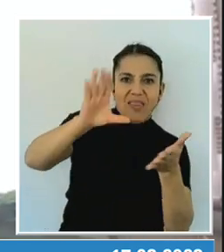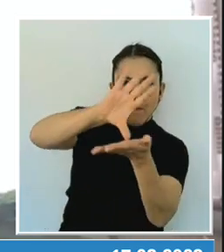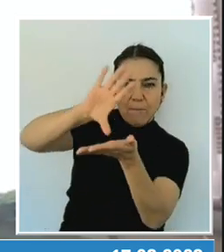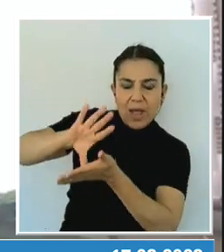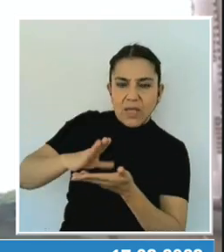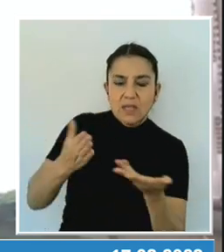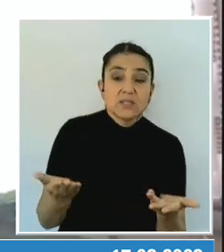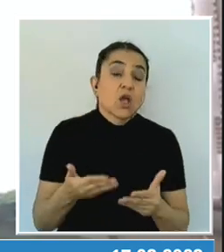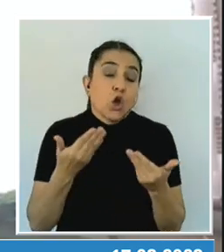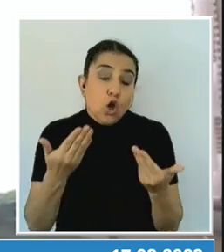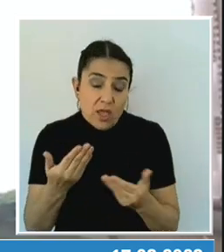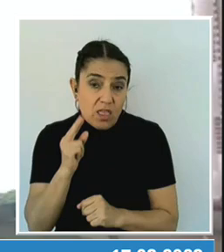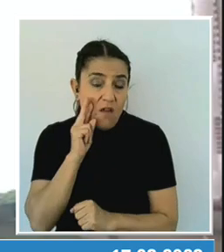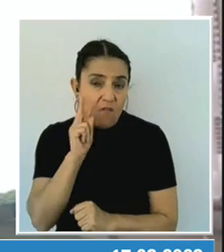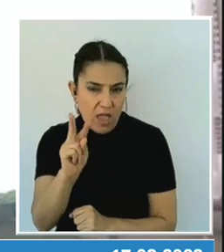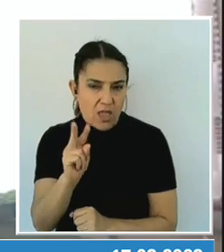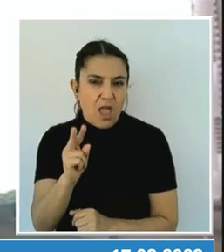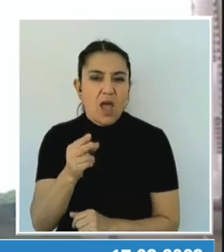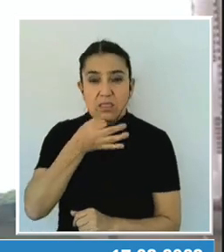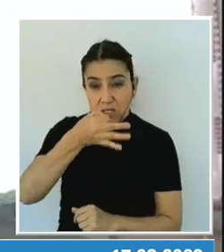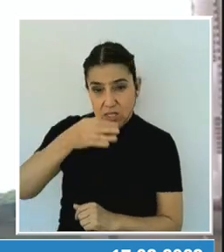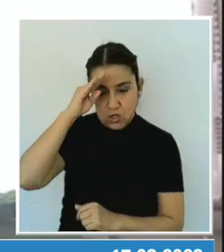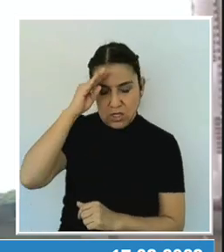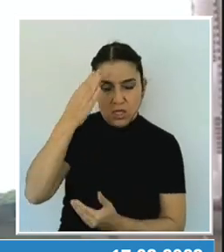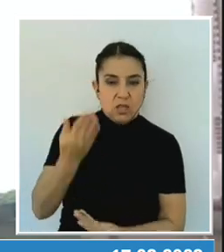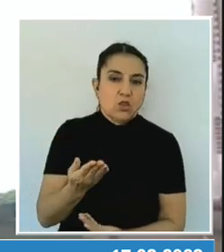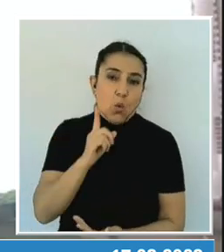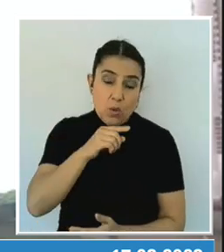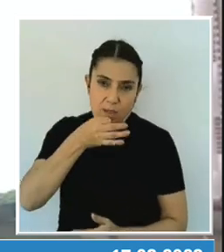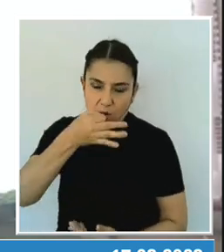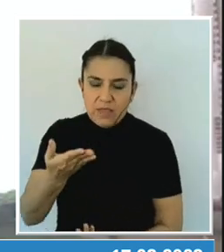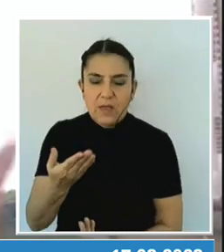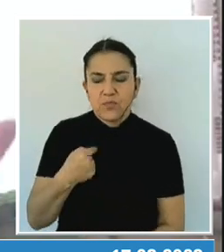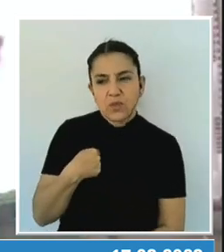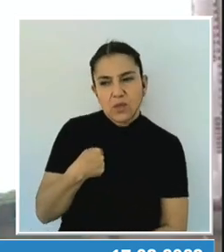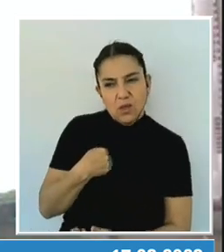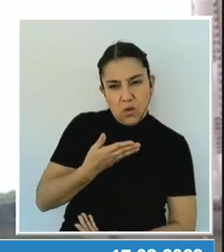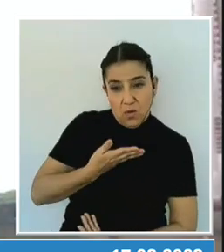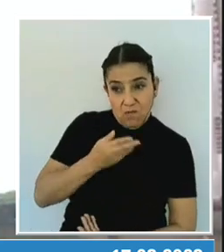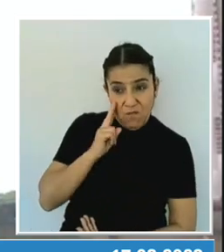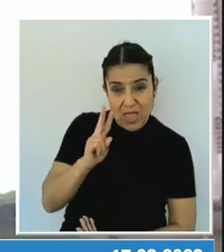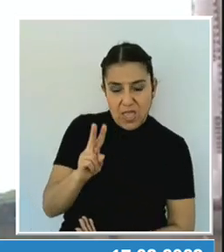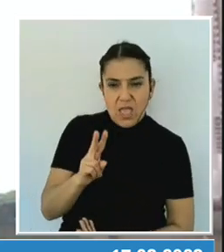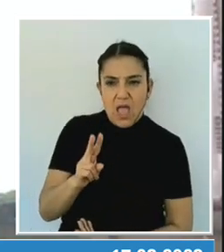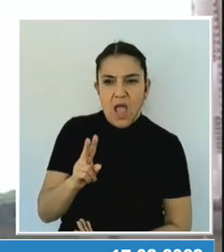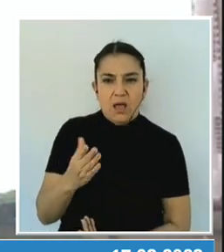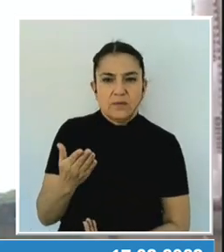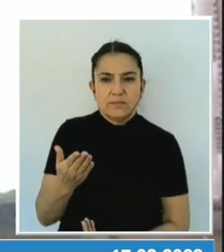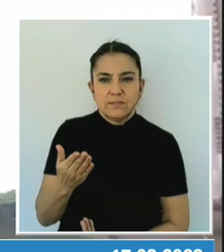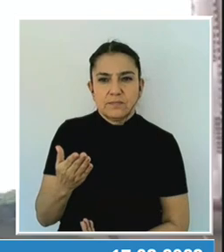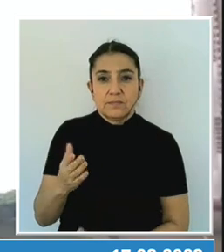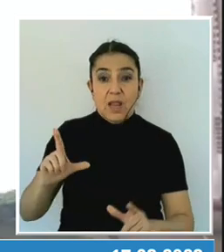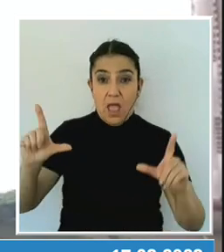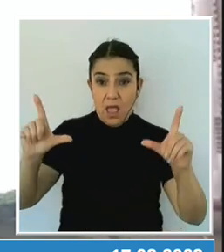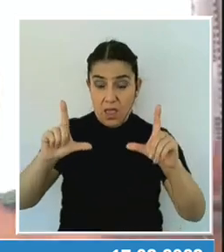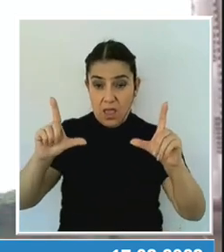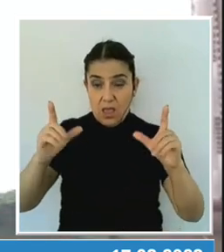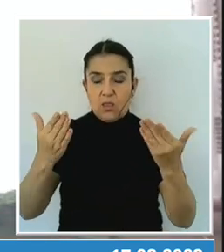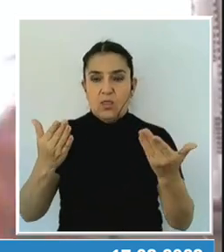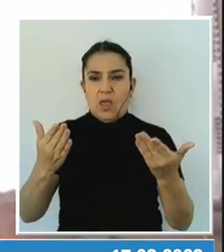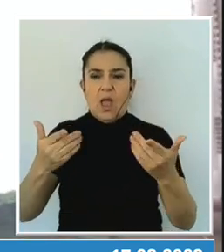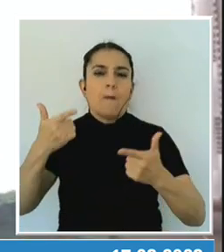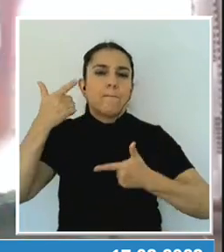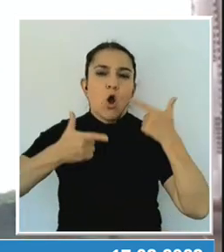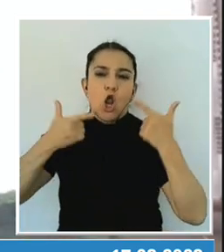contando una anécdota, con esto termino esta parte, hoy día veía un programa sobre las políticas de la Comunidad Europea que está